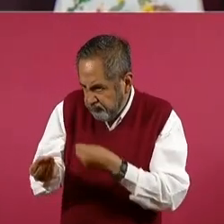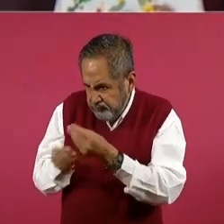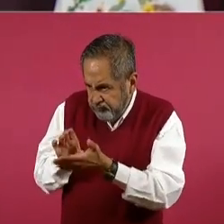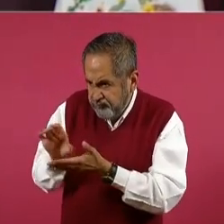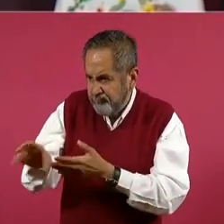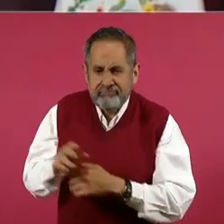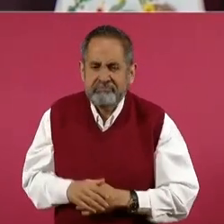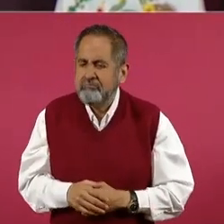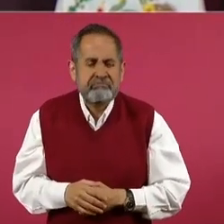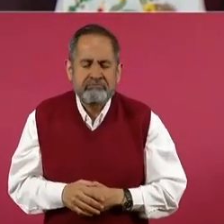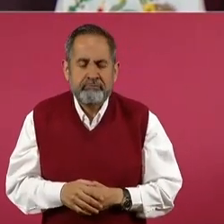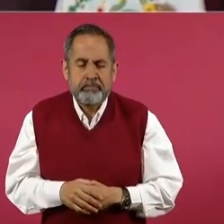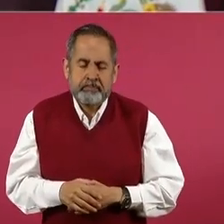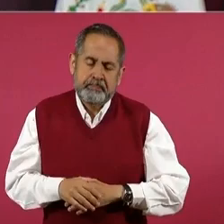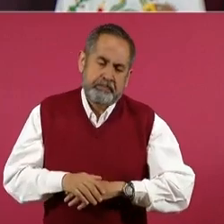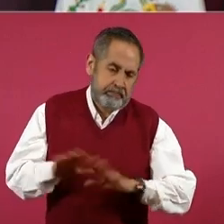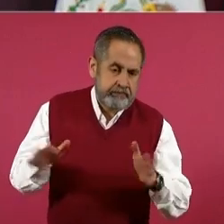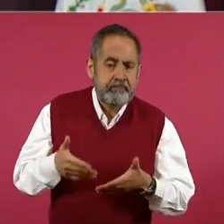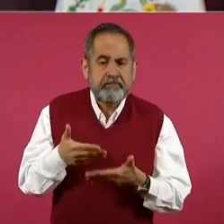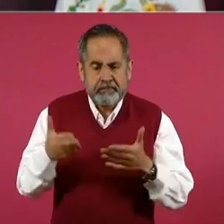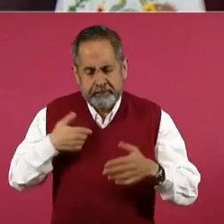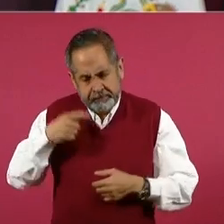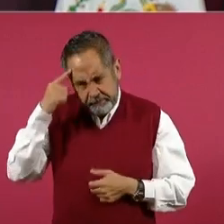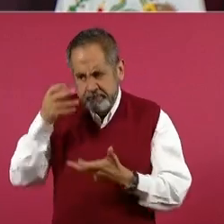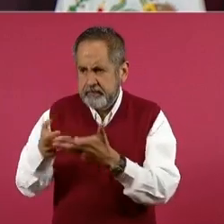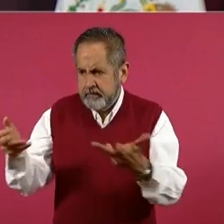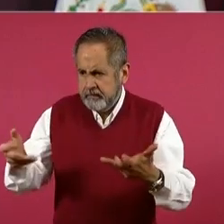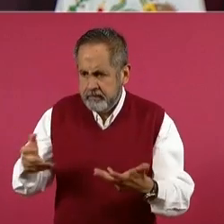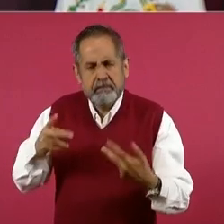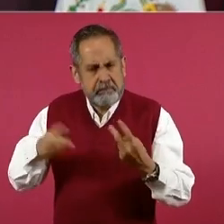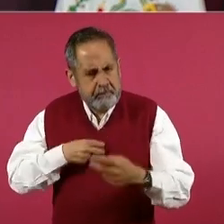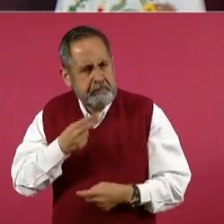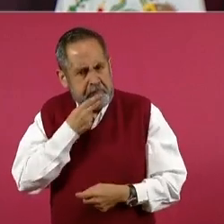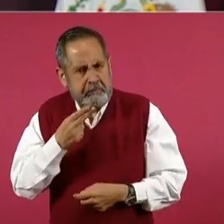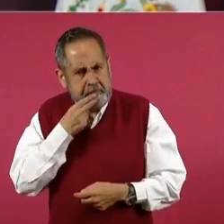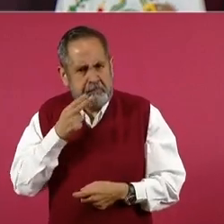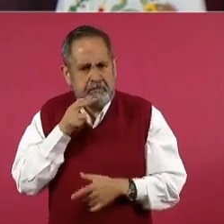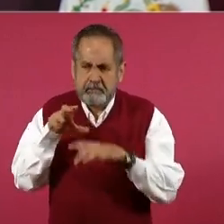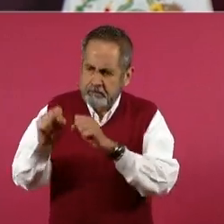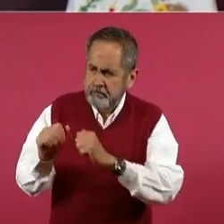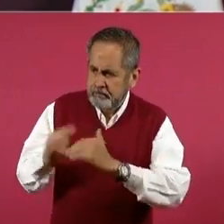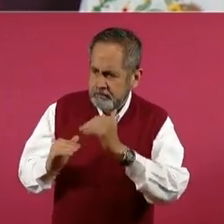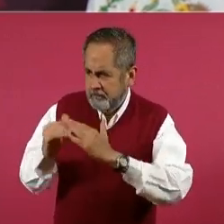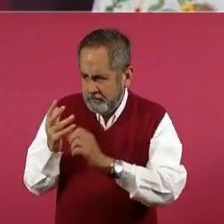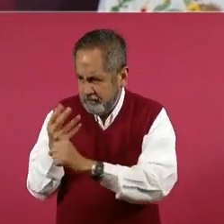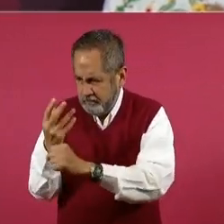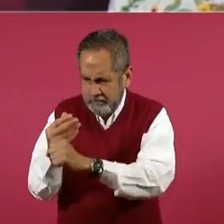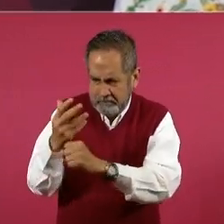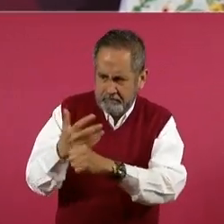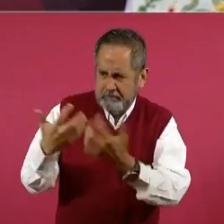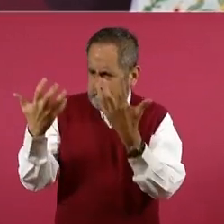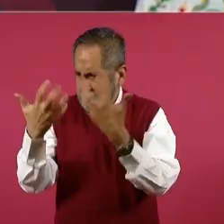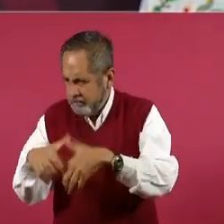ahora se decide utilizar ese terreno para construir una planta